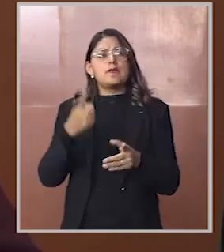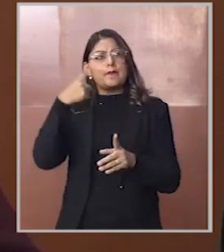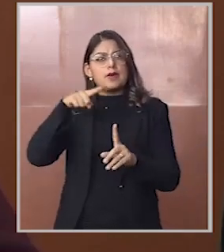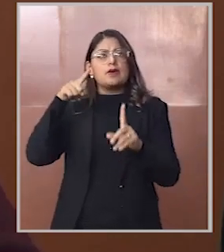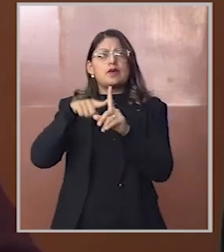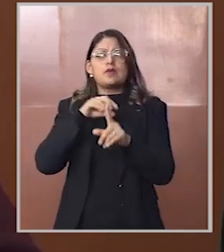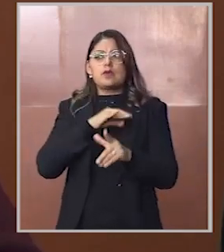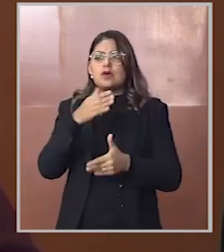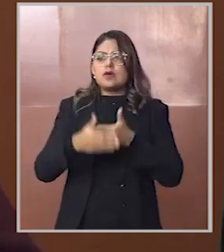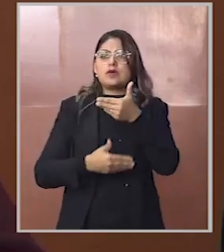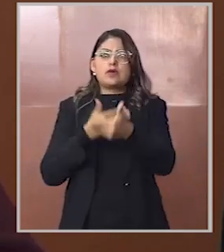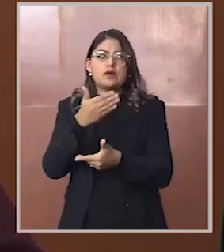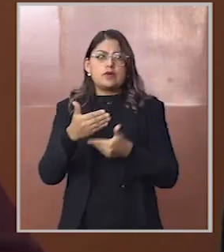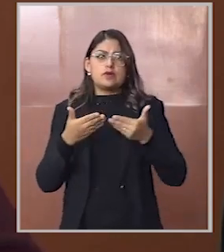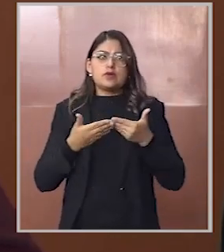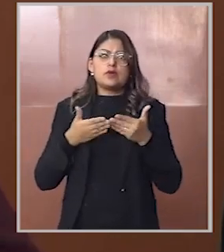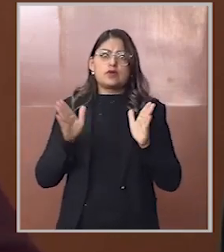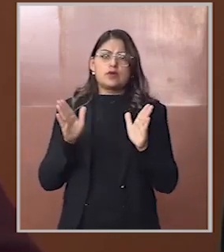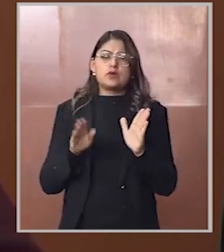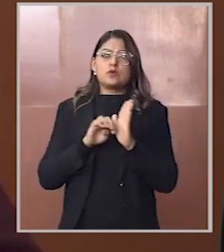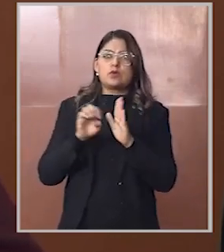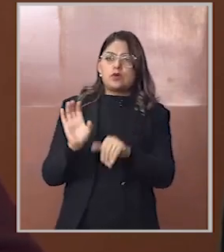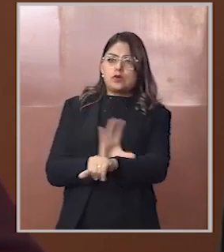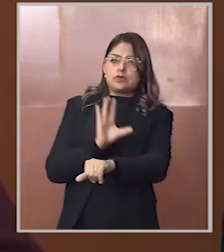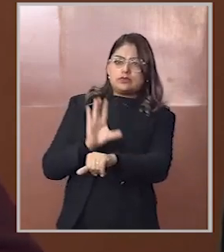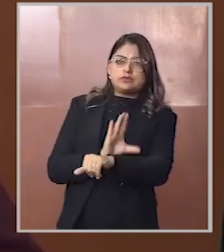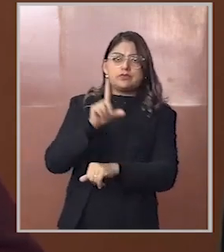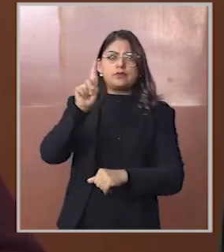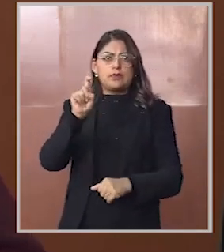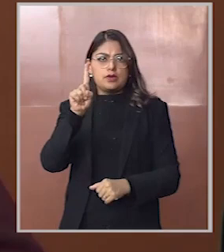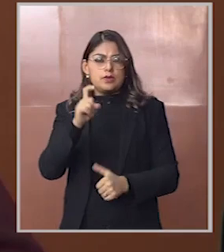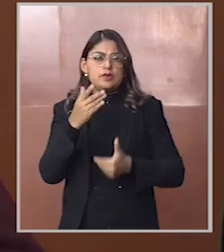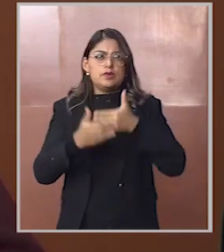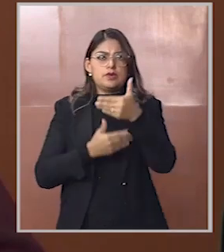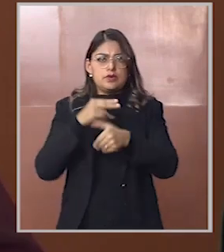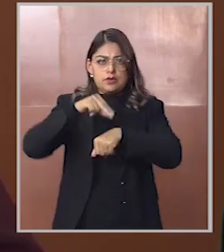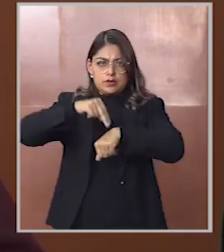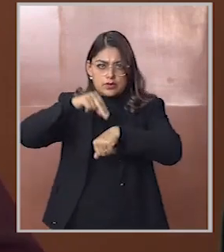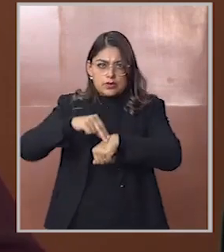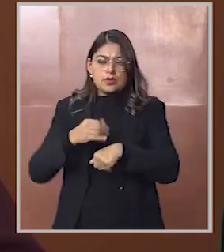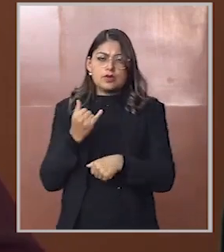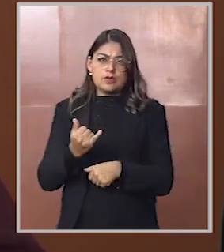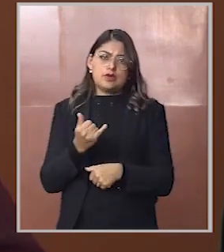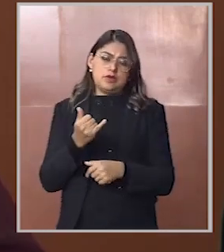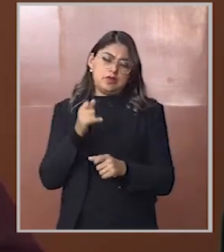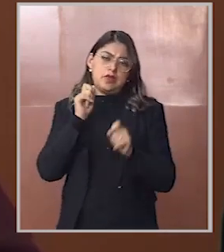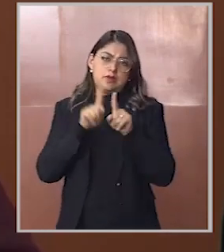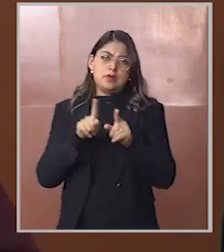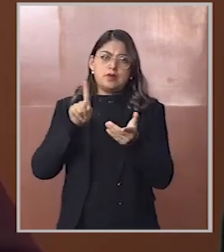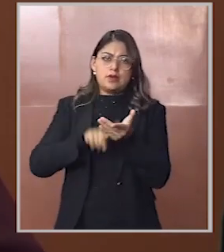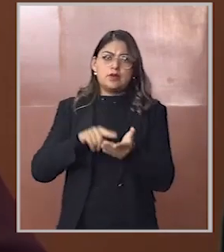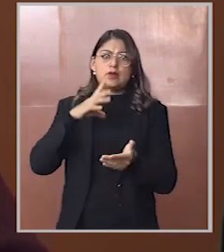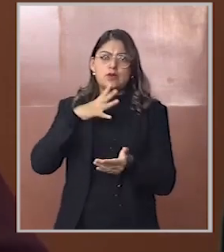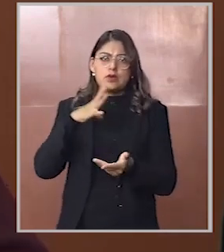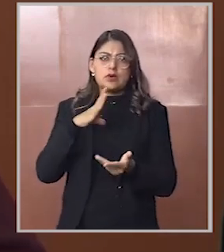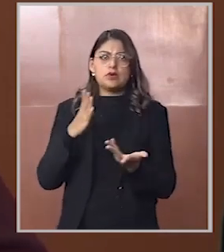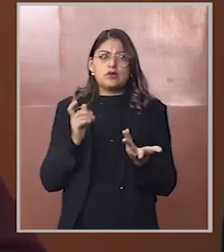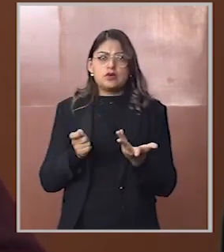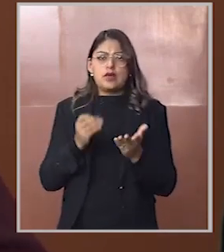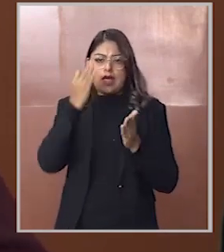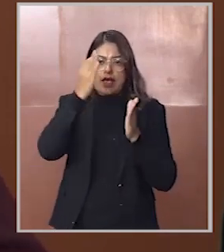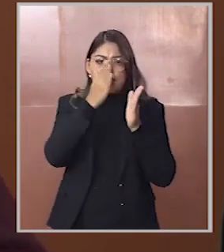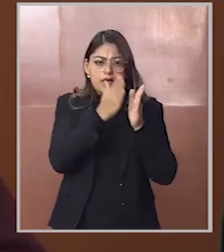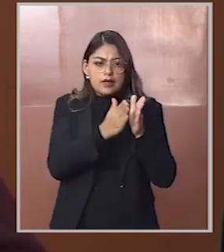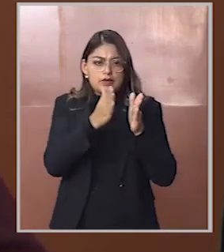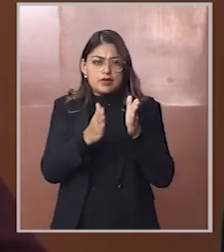encaminan al acceso a servicios públicos esenciales como electricidad agua servicios médicos Y aunque estas acciones se encuentran en